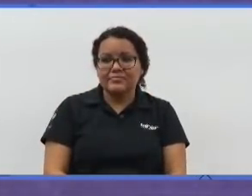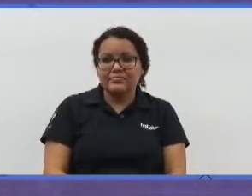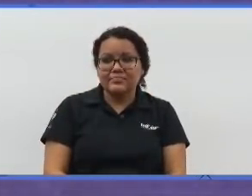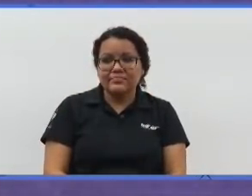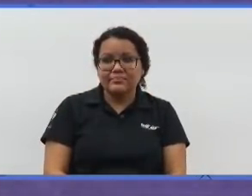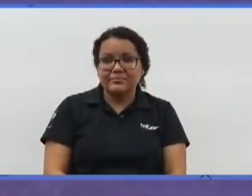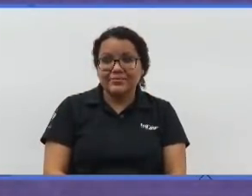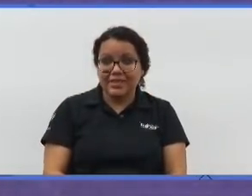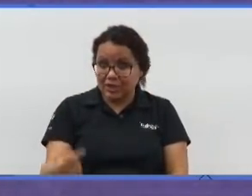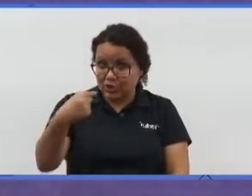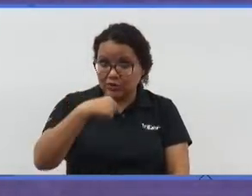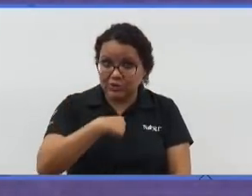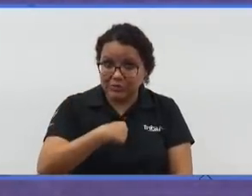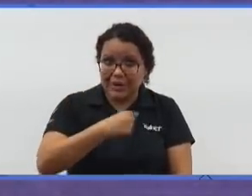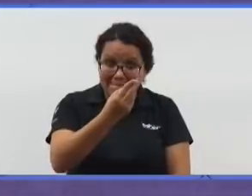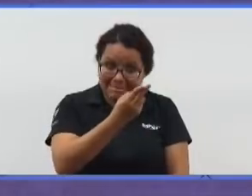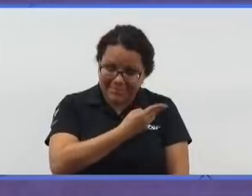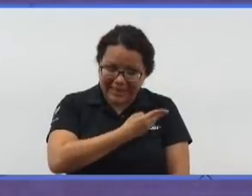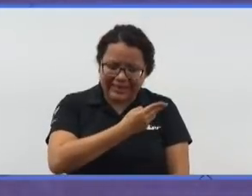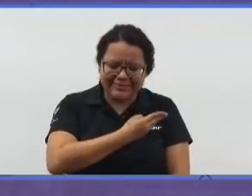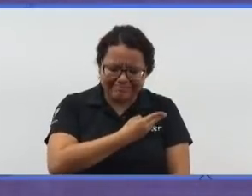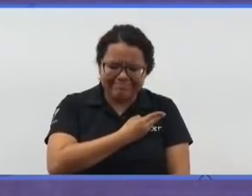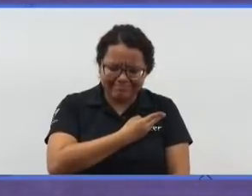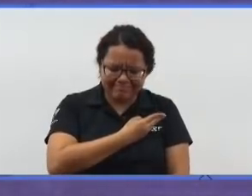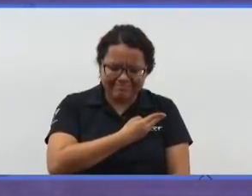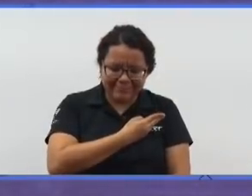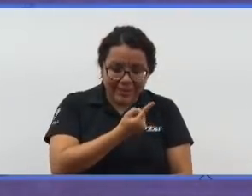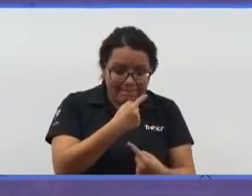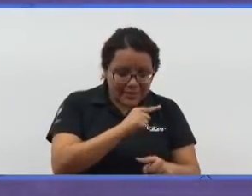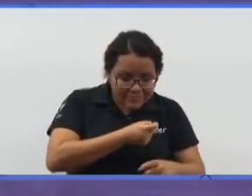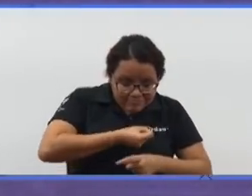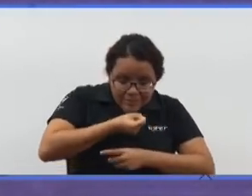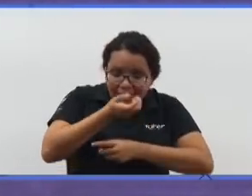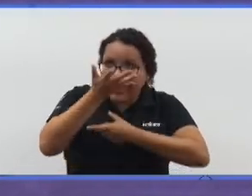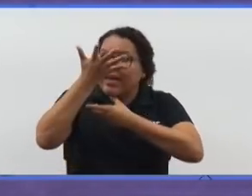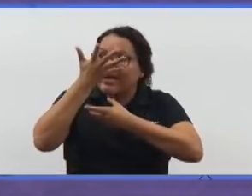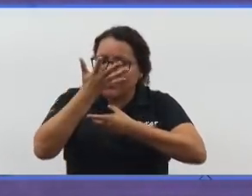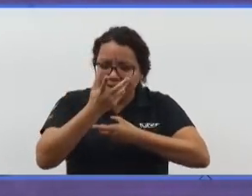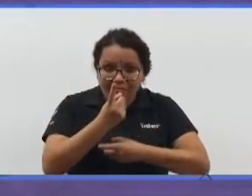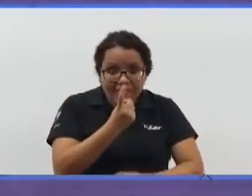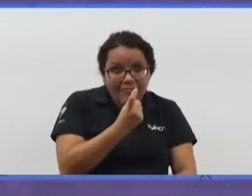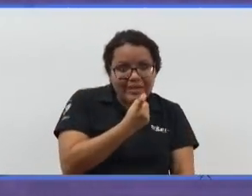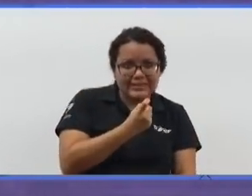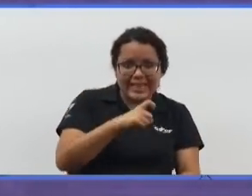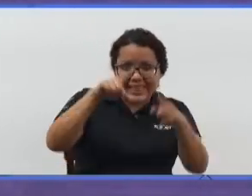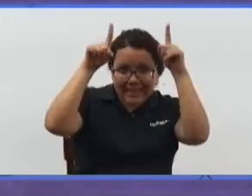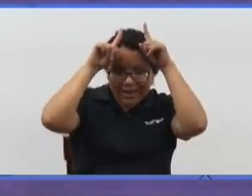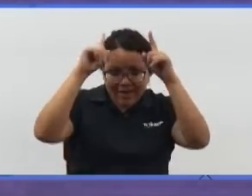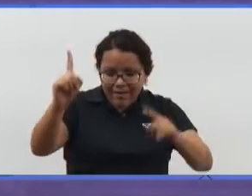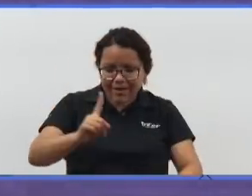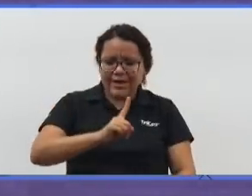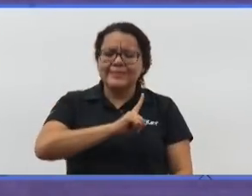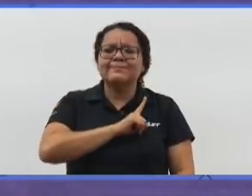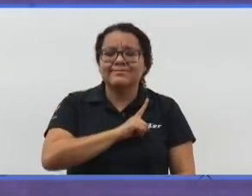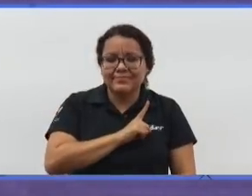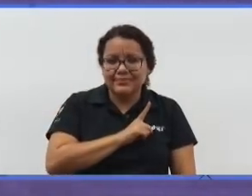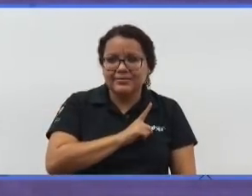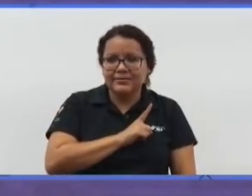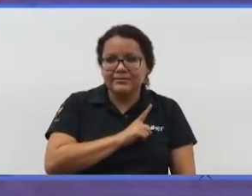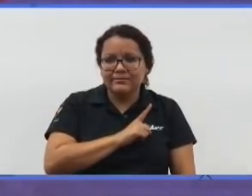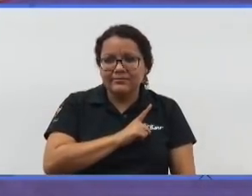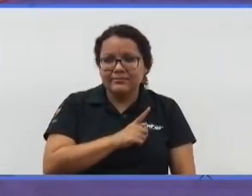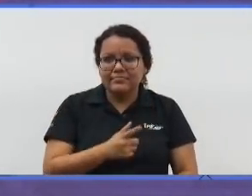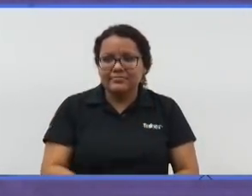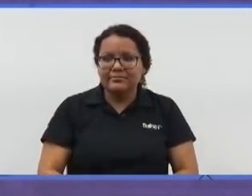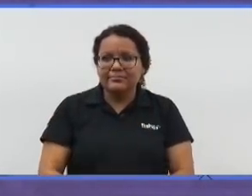que cuando cometo un pecado y no lo confieso satanás lo reclama en inglés sería si hasan